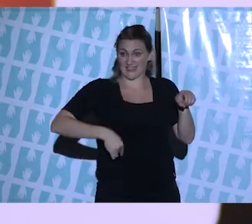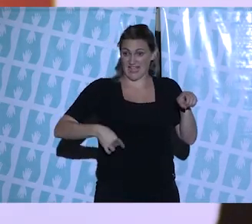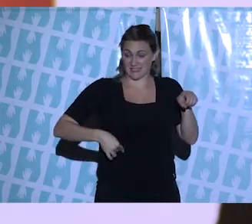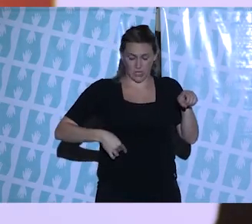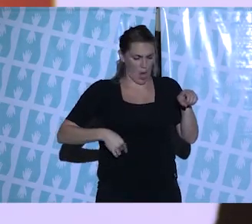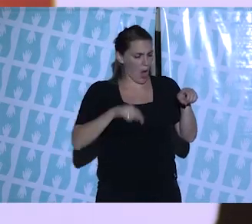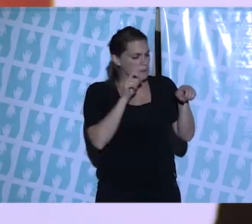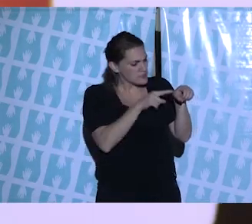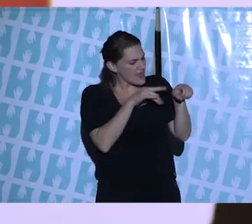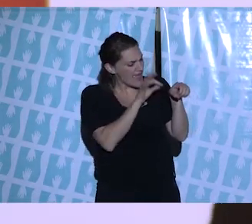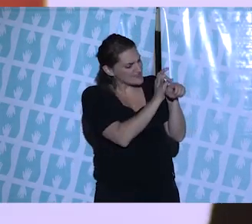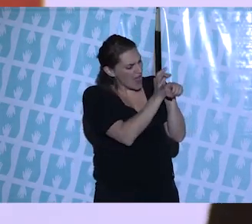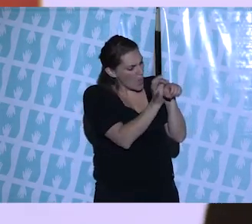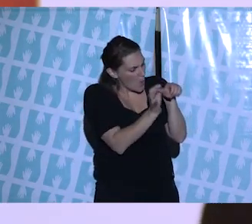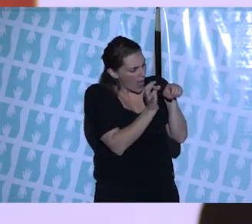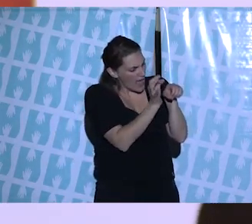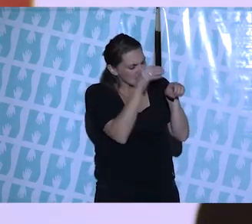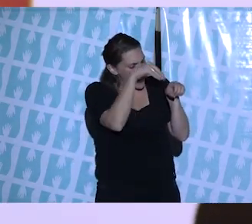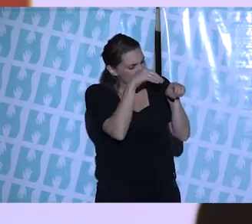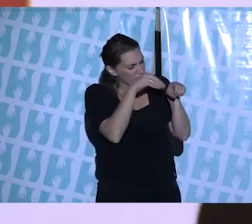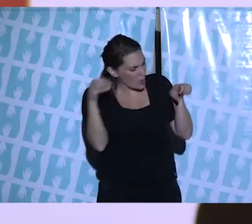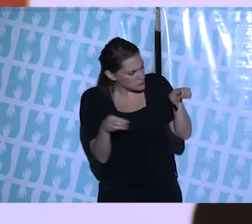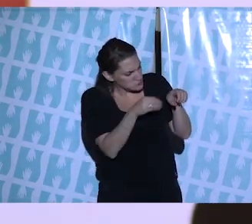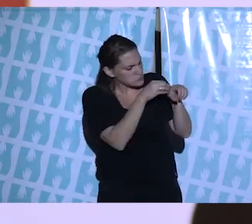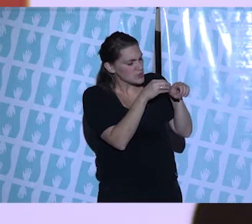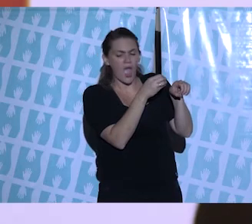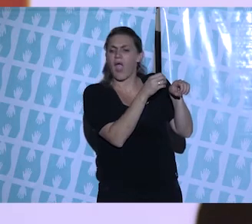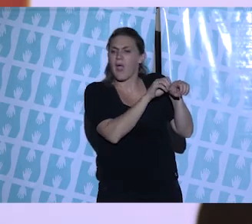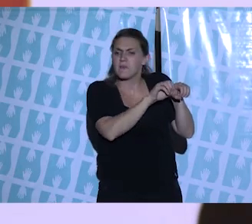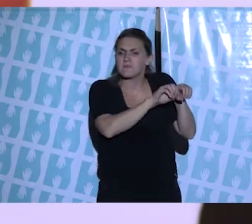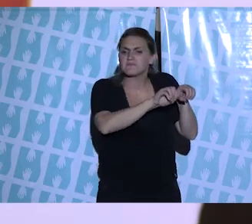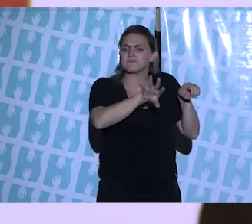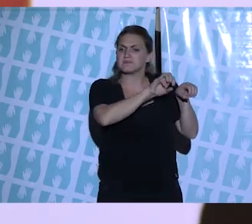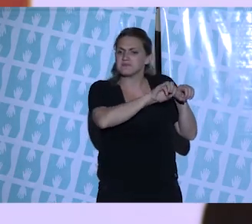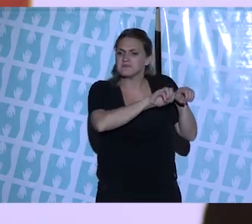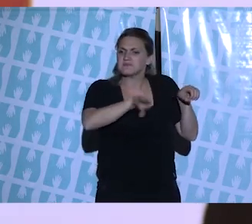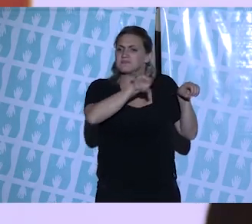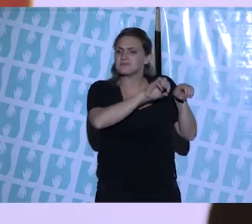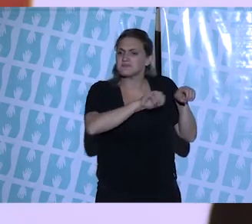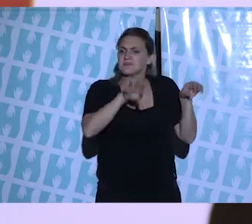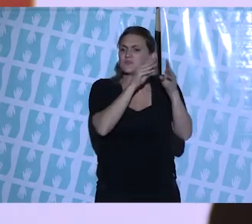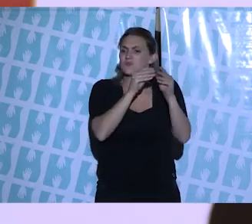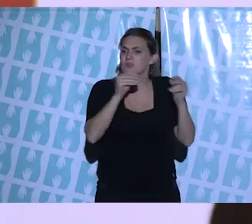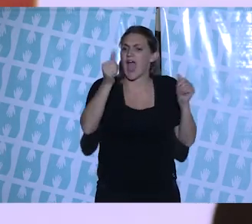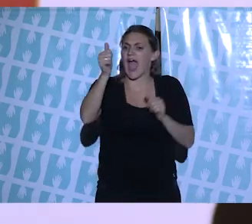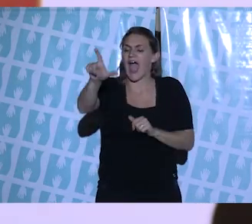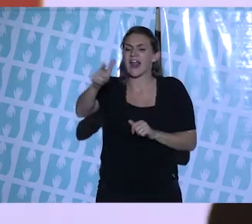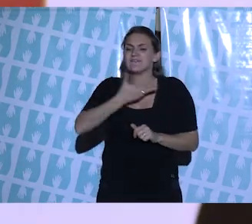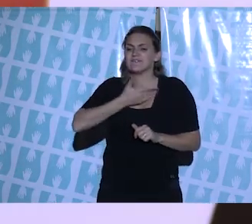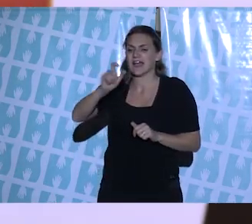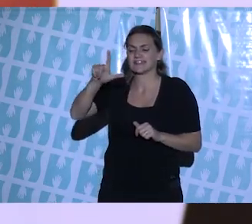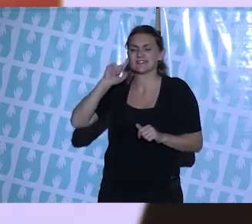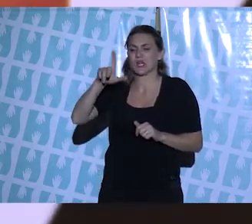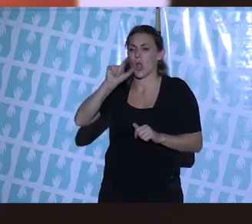Estas células epiteliales intestinales liberan alfa-sinucleína al interior del